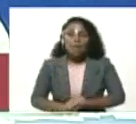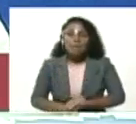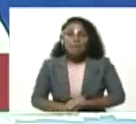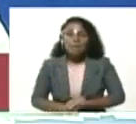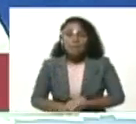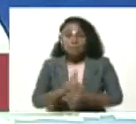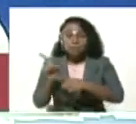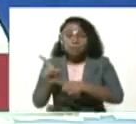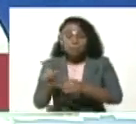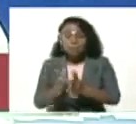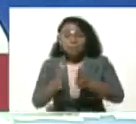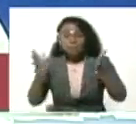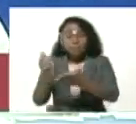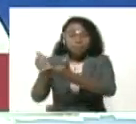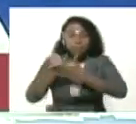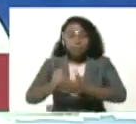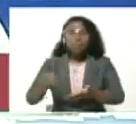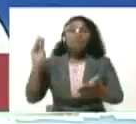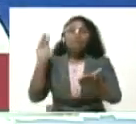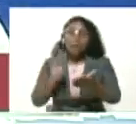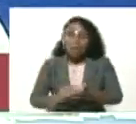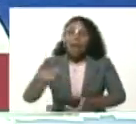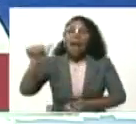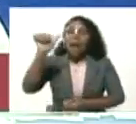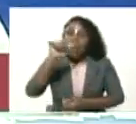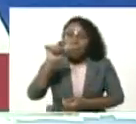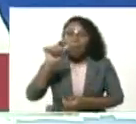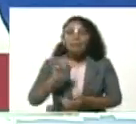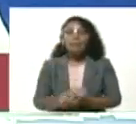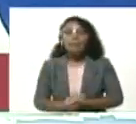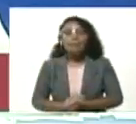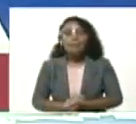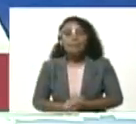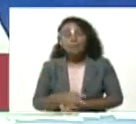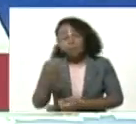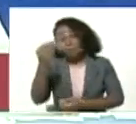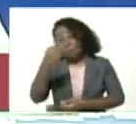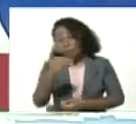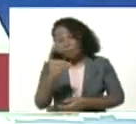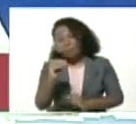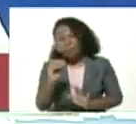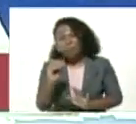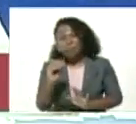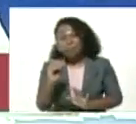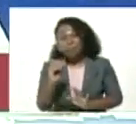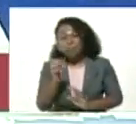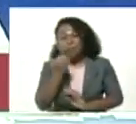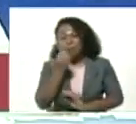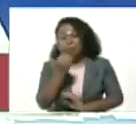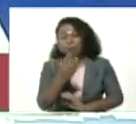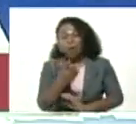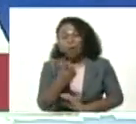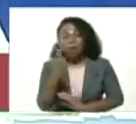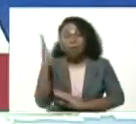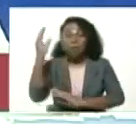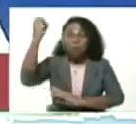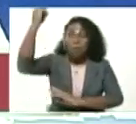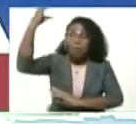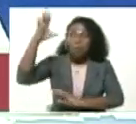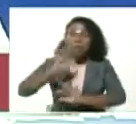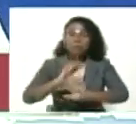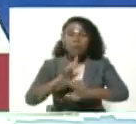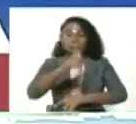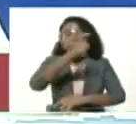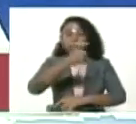Eso es una gran ayuda porque vuelve el agua. Además, y bueno, viniendo a la luz, ya la gente